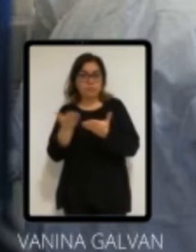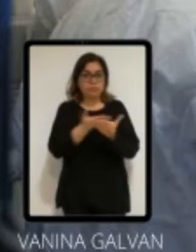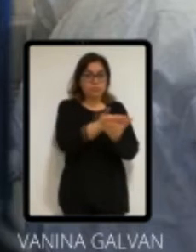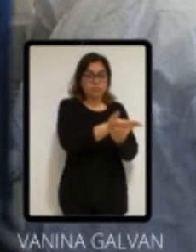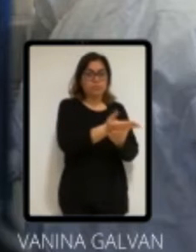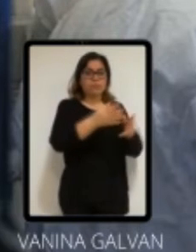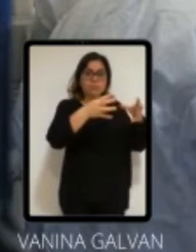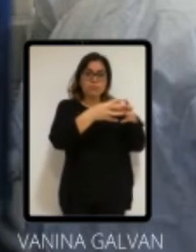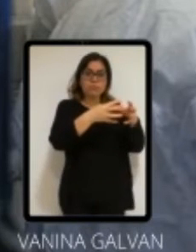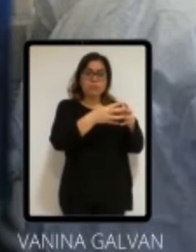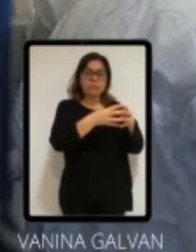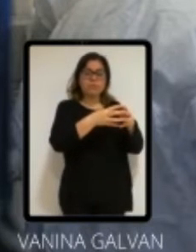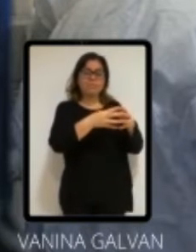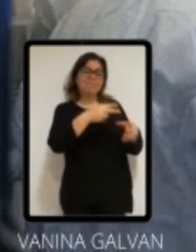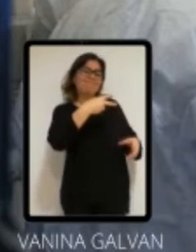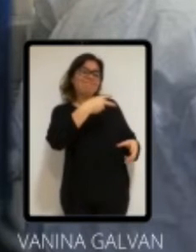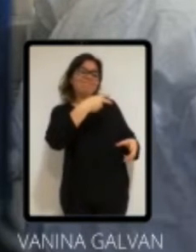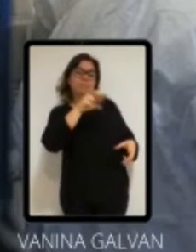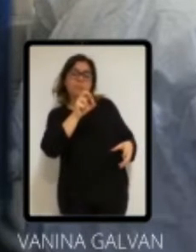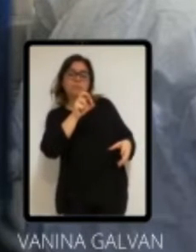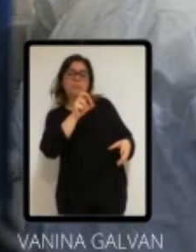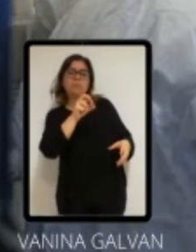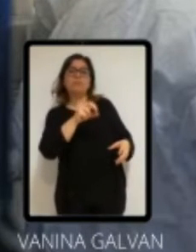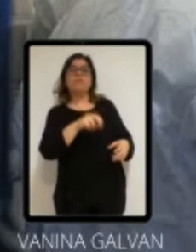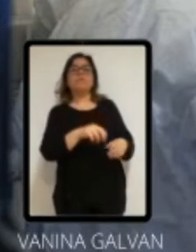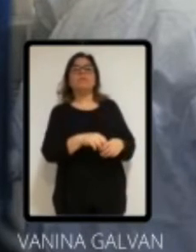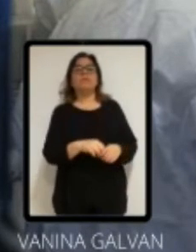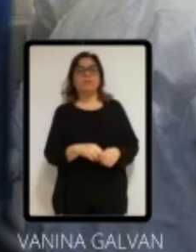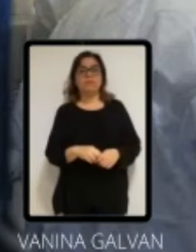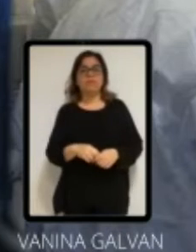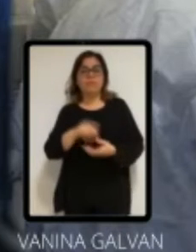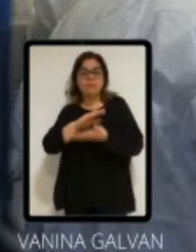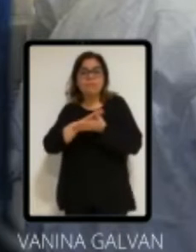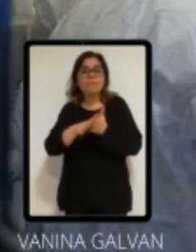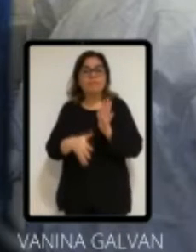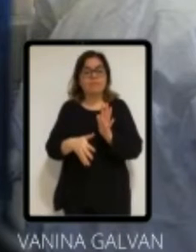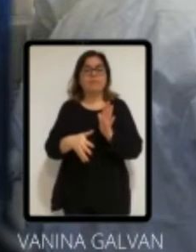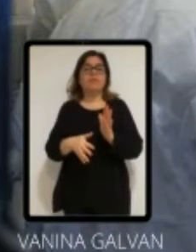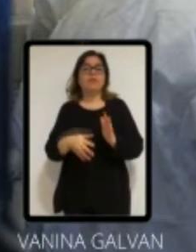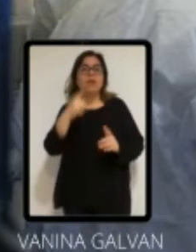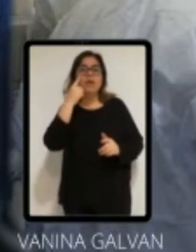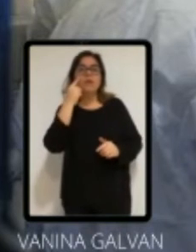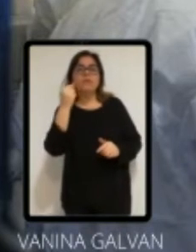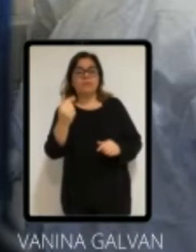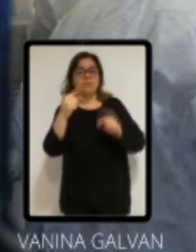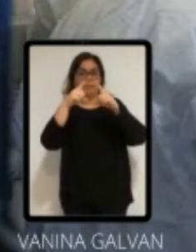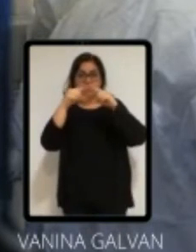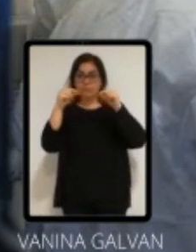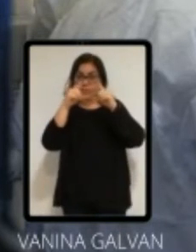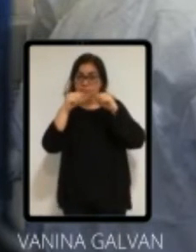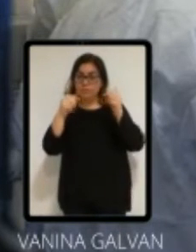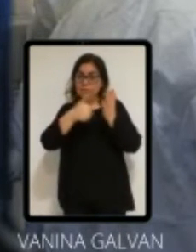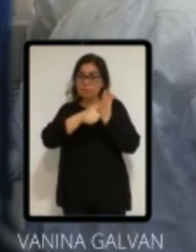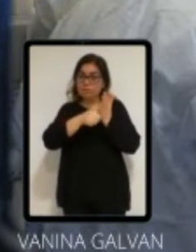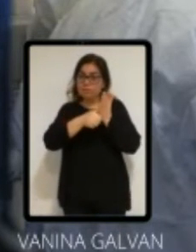no salgas si no es necesario, que no compartas el mate, que no olvides la higiene de tus manos, que sí